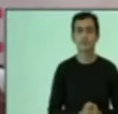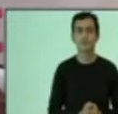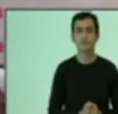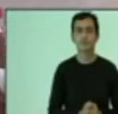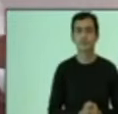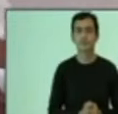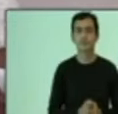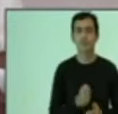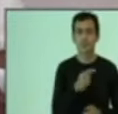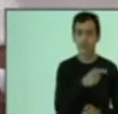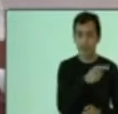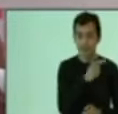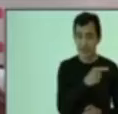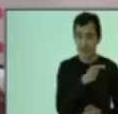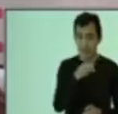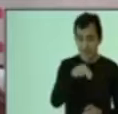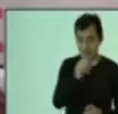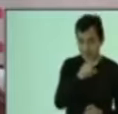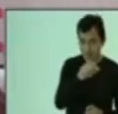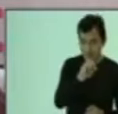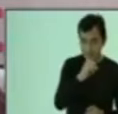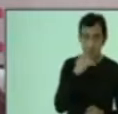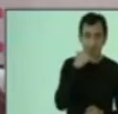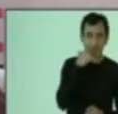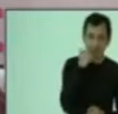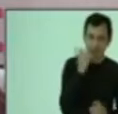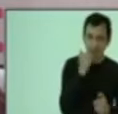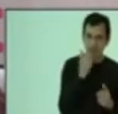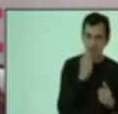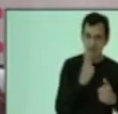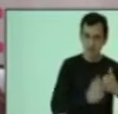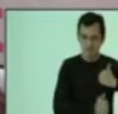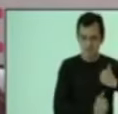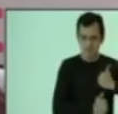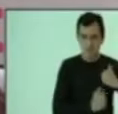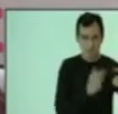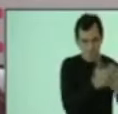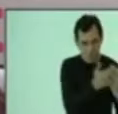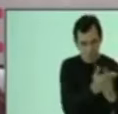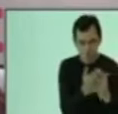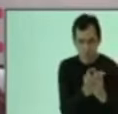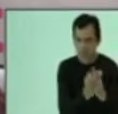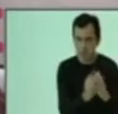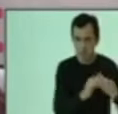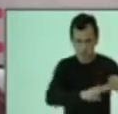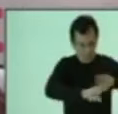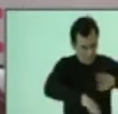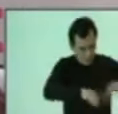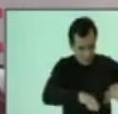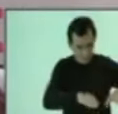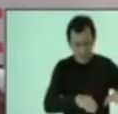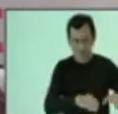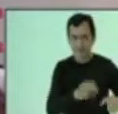el régimen nazi en Italia, en Alemania, nos da una muestra